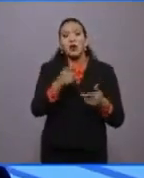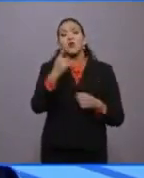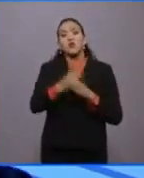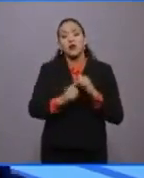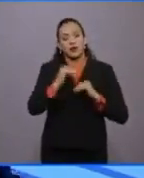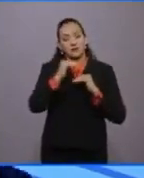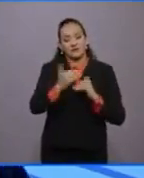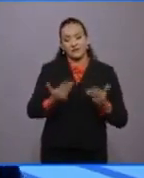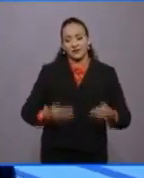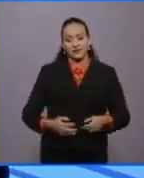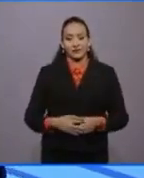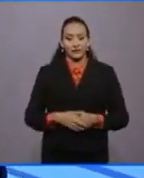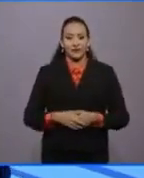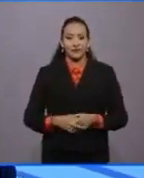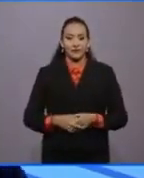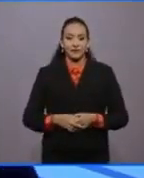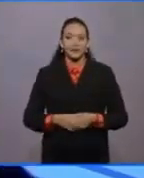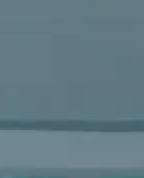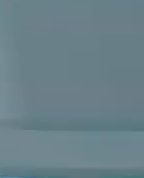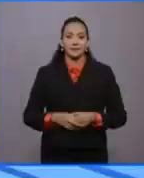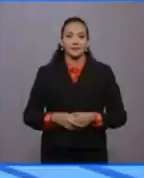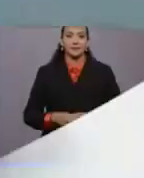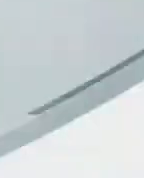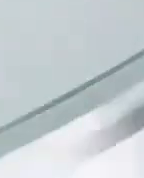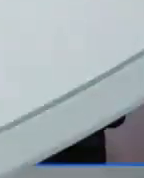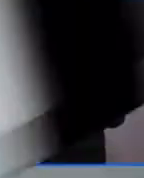de la Federación, Citlali Pérez.